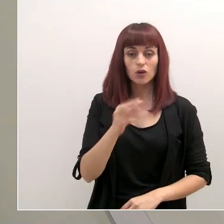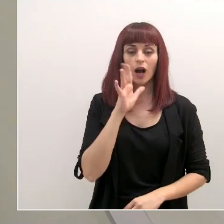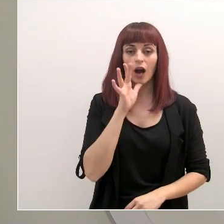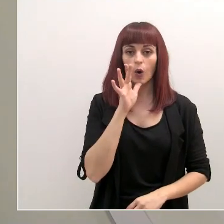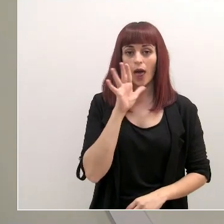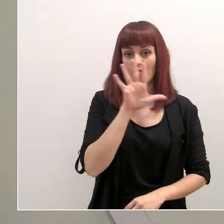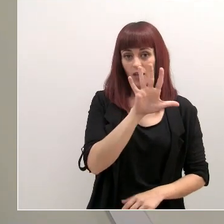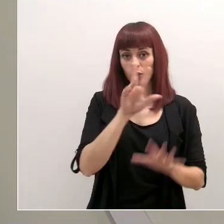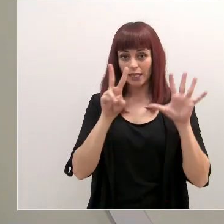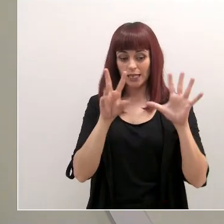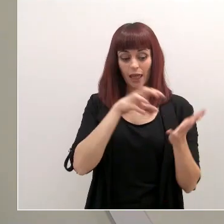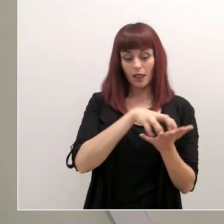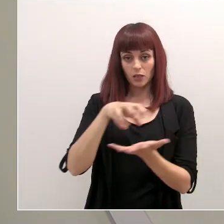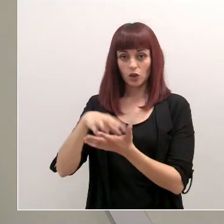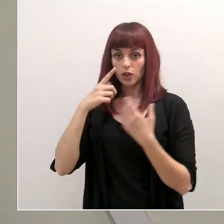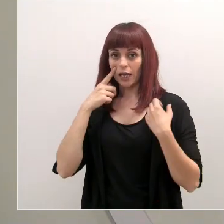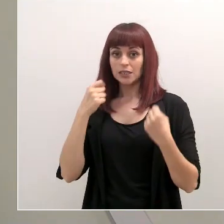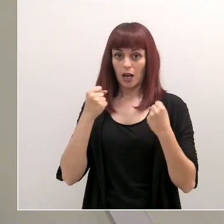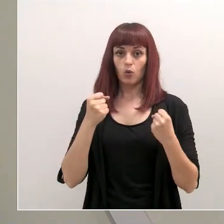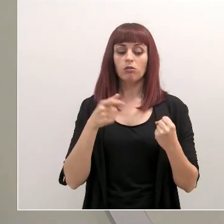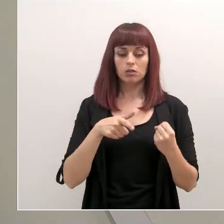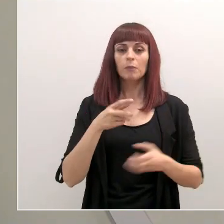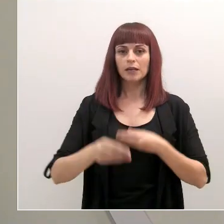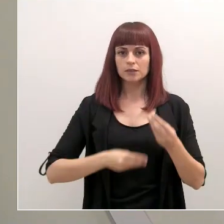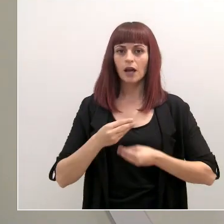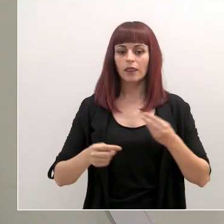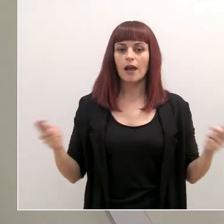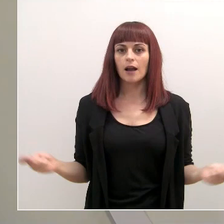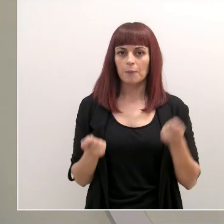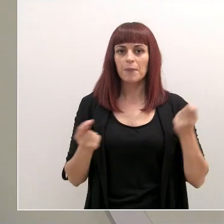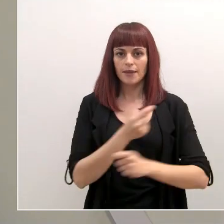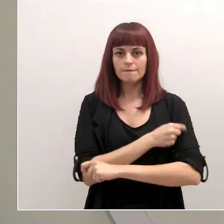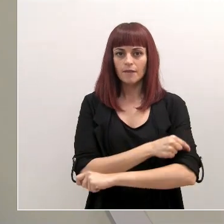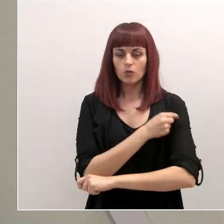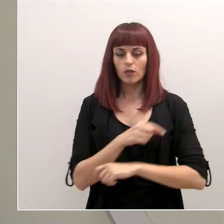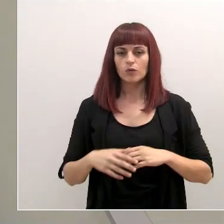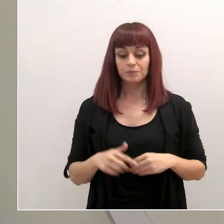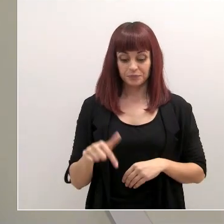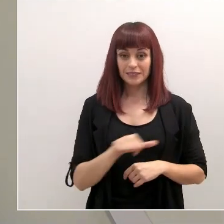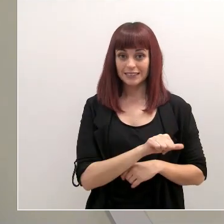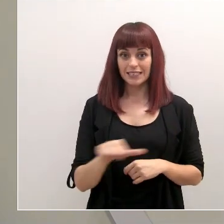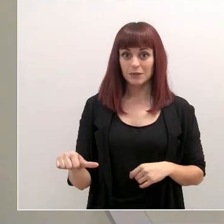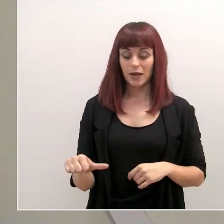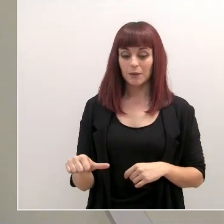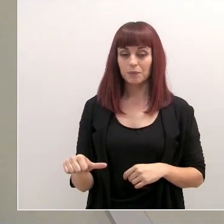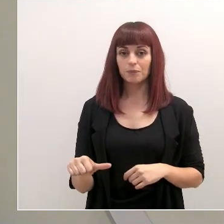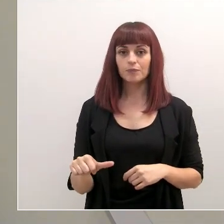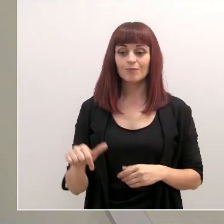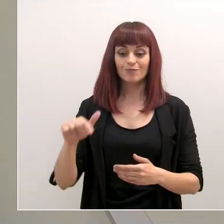los 57 centros de salud en los que se está llevando a cabo la campaña y además esta semana se van a